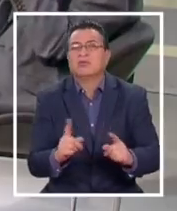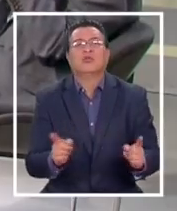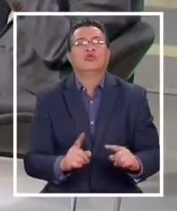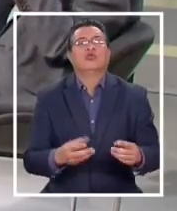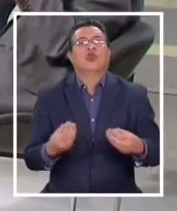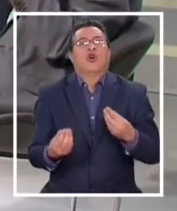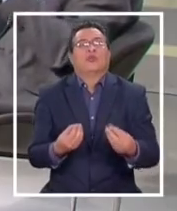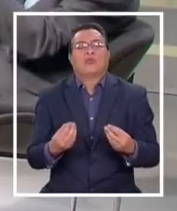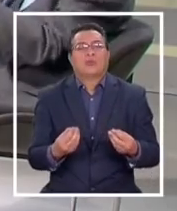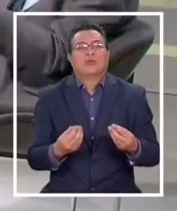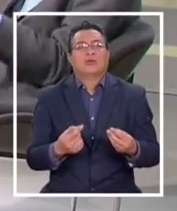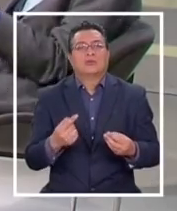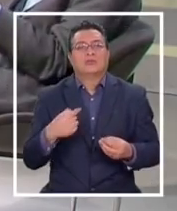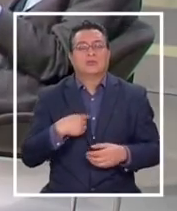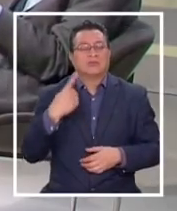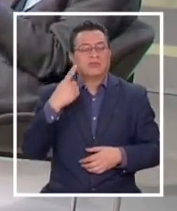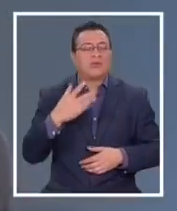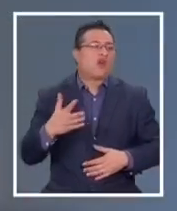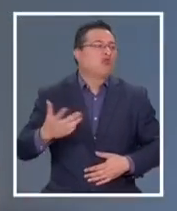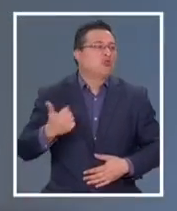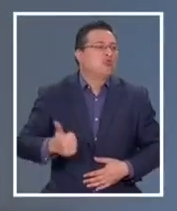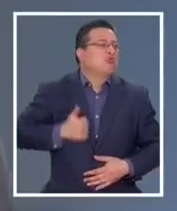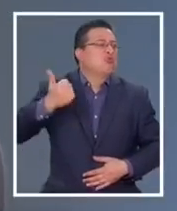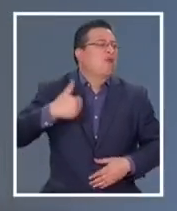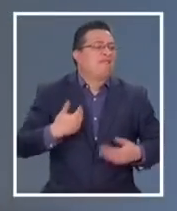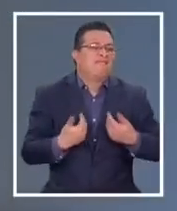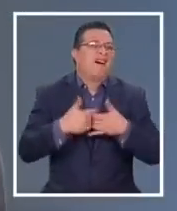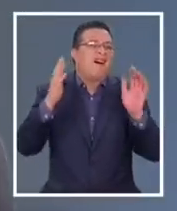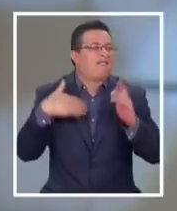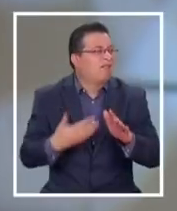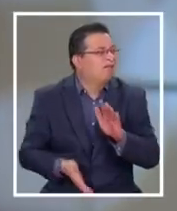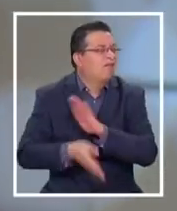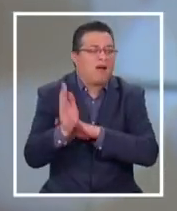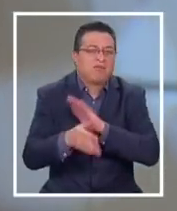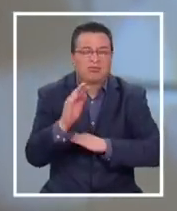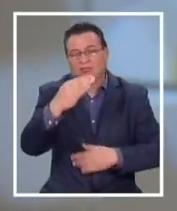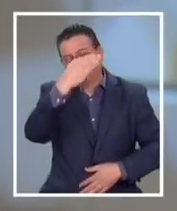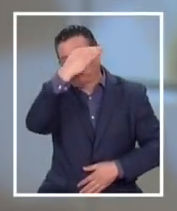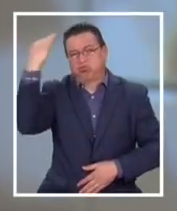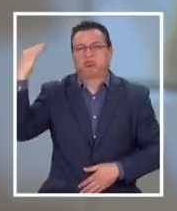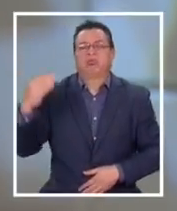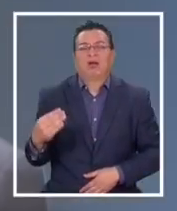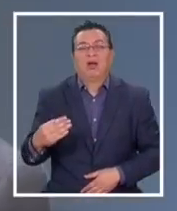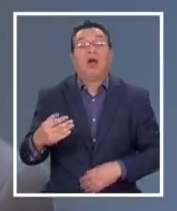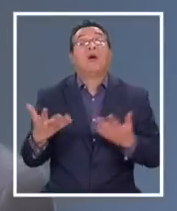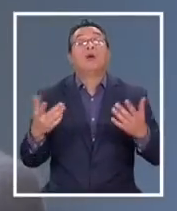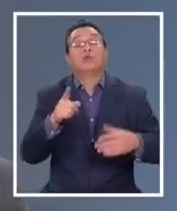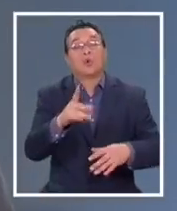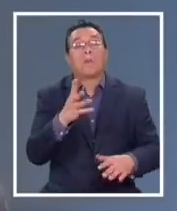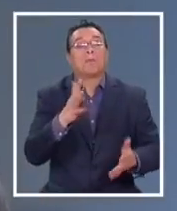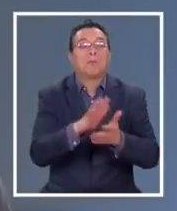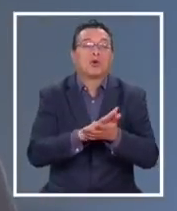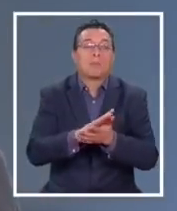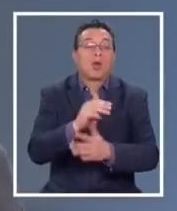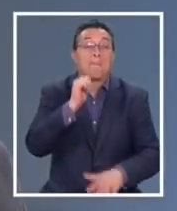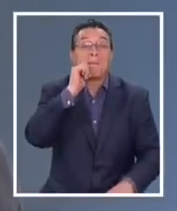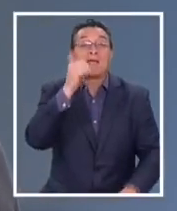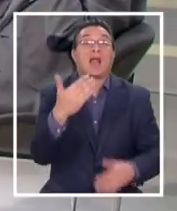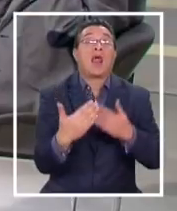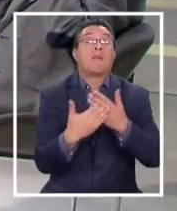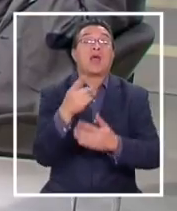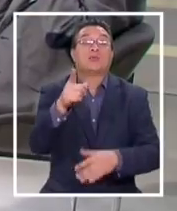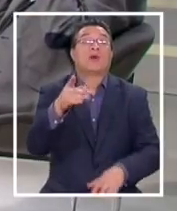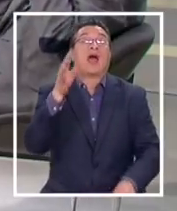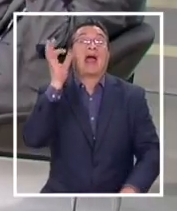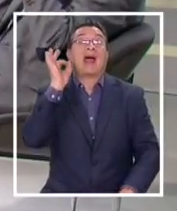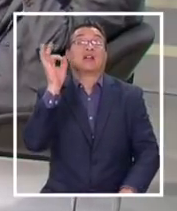por así decirlo, toma sus propias libertades sin que la autoridad se lo dé. Entonces, ¿hasta qué punto ustedes, por ejemplo, mañana en la mañana que tienen esta reunión,